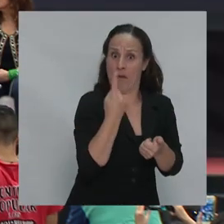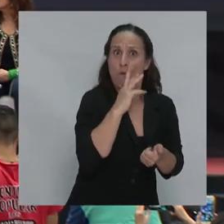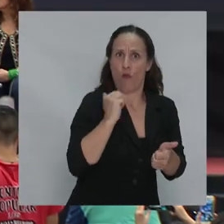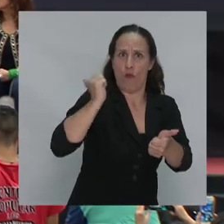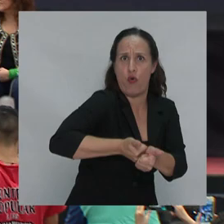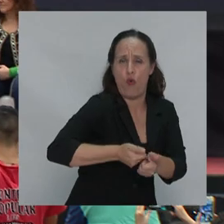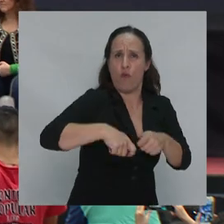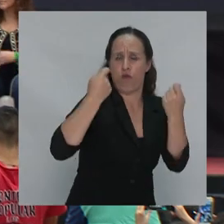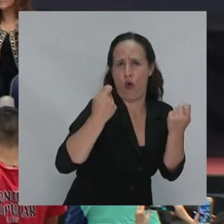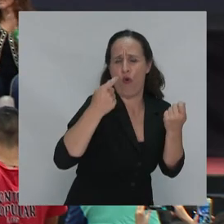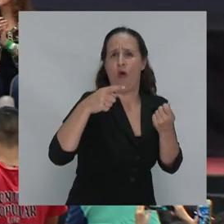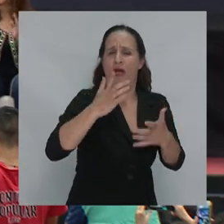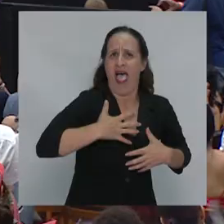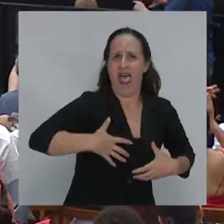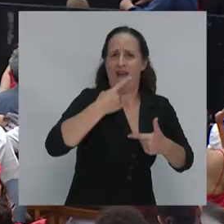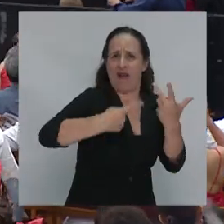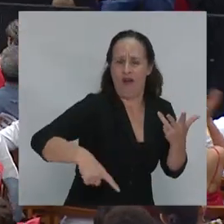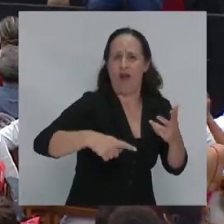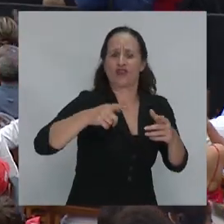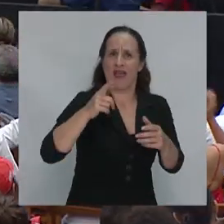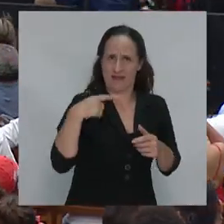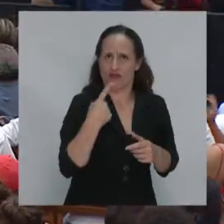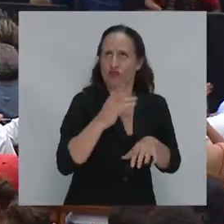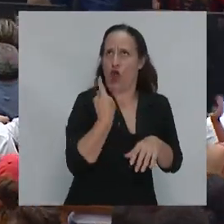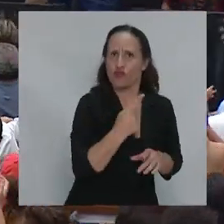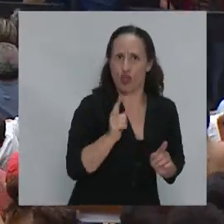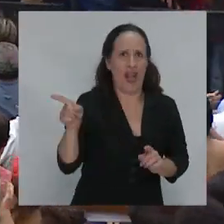nosotras las que son violentadas y somos nosotras las que son violadas.